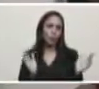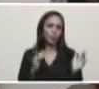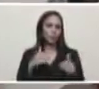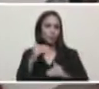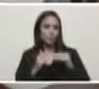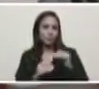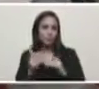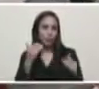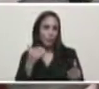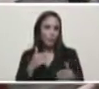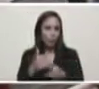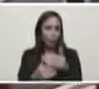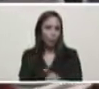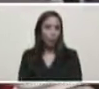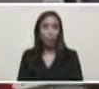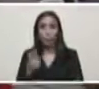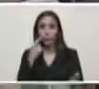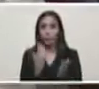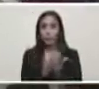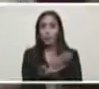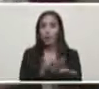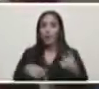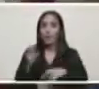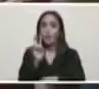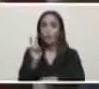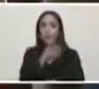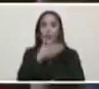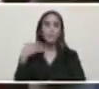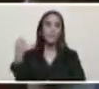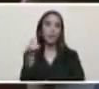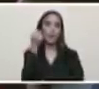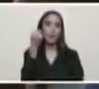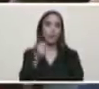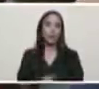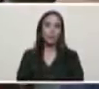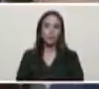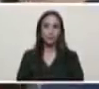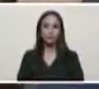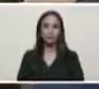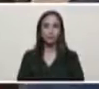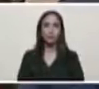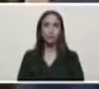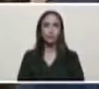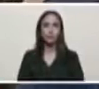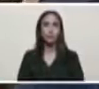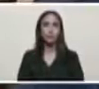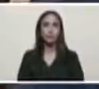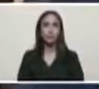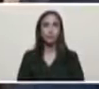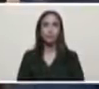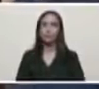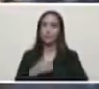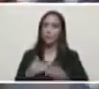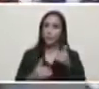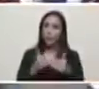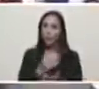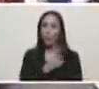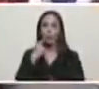Petro vamos a ver una nueva Venezuela y no nos va a faltar financiamiento para seguir